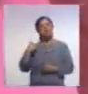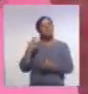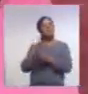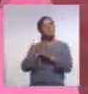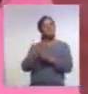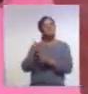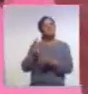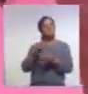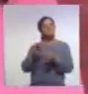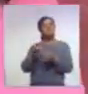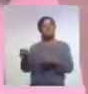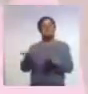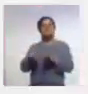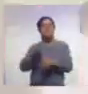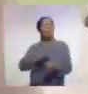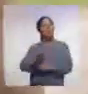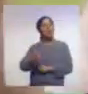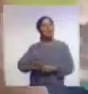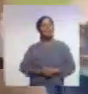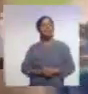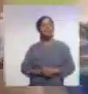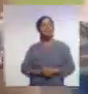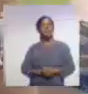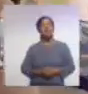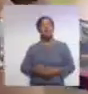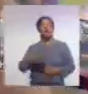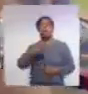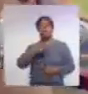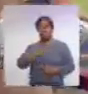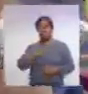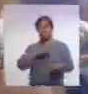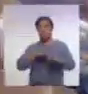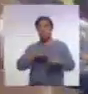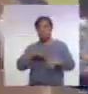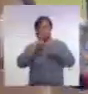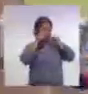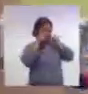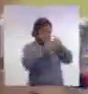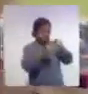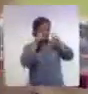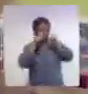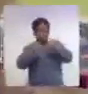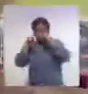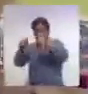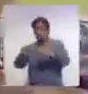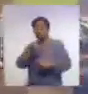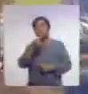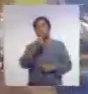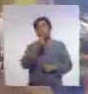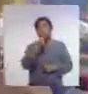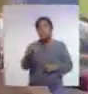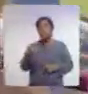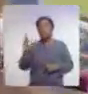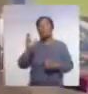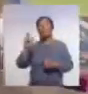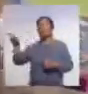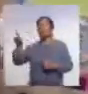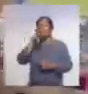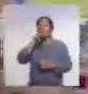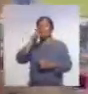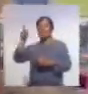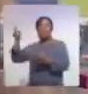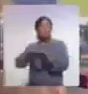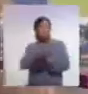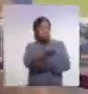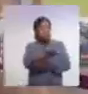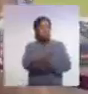niñas, niños y adolescentes. Tenemos la encomienda, pues, de estar al pendiente de lo que son los niños desde su llegada, cuando vienen a entregarlo a sus papás,